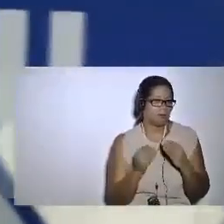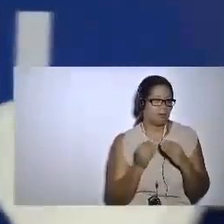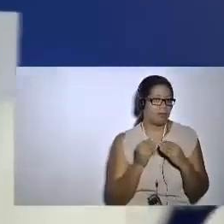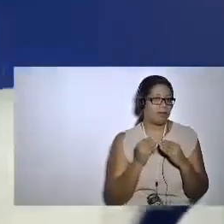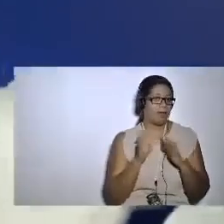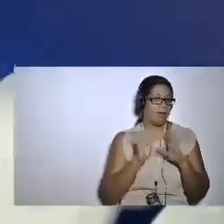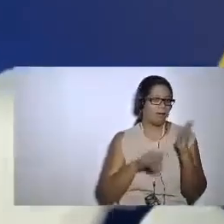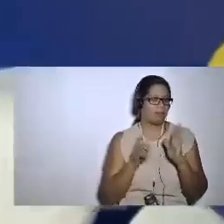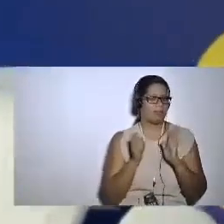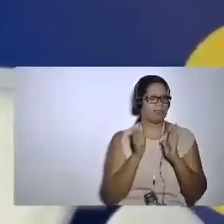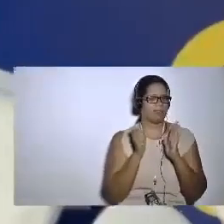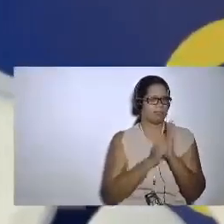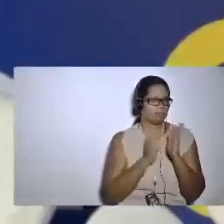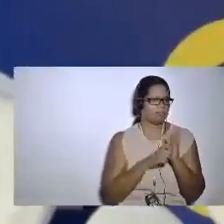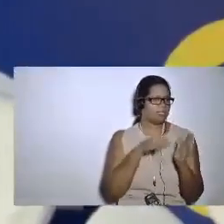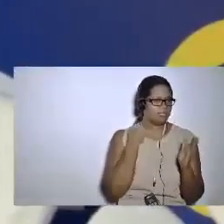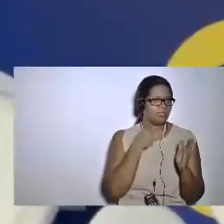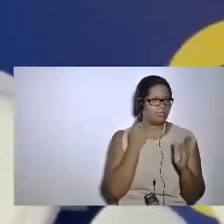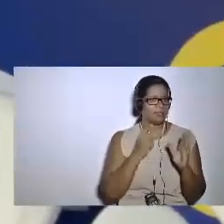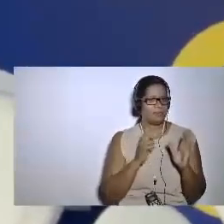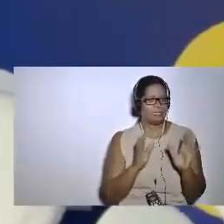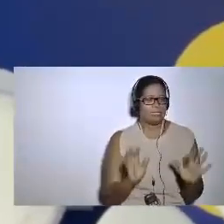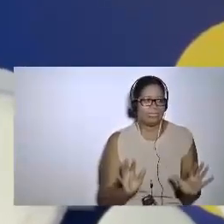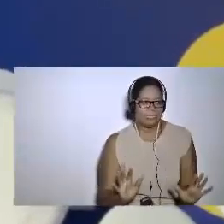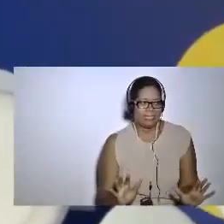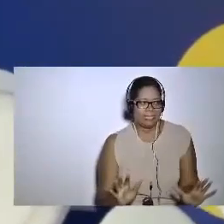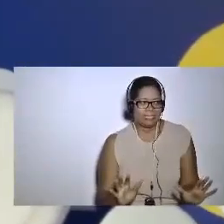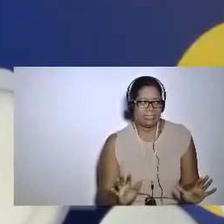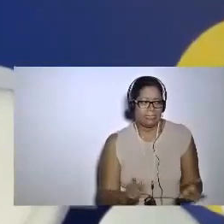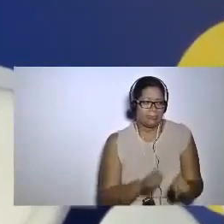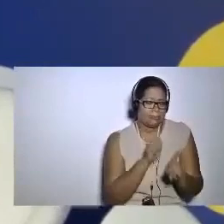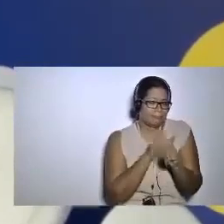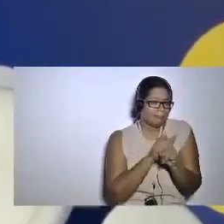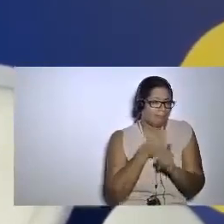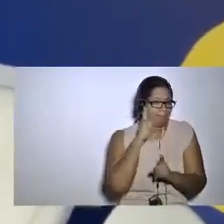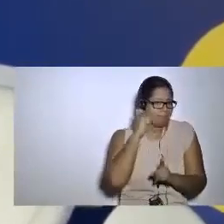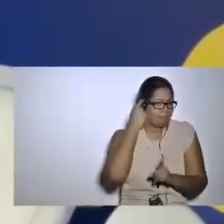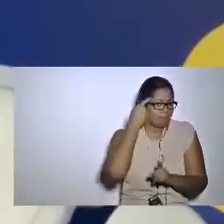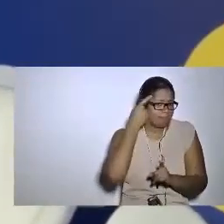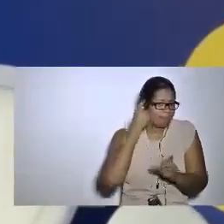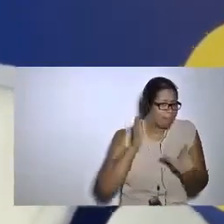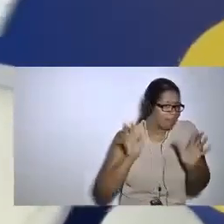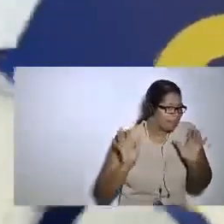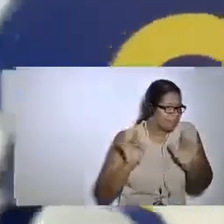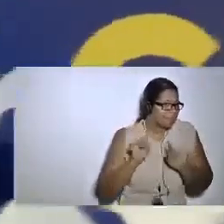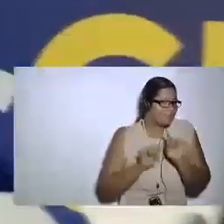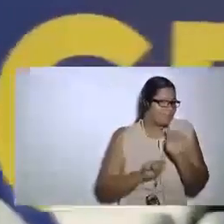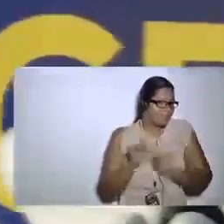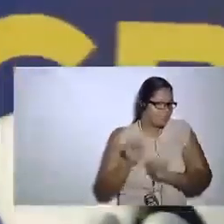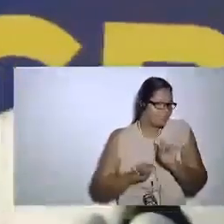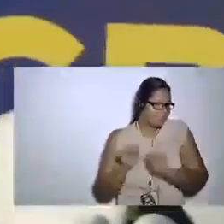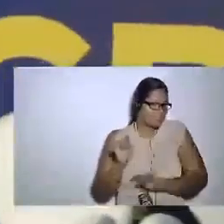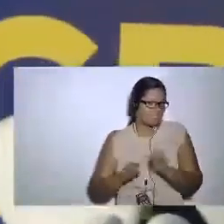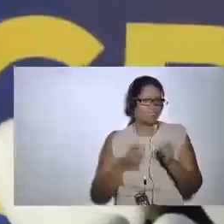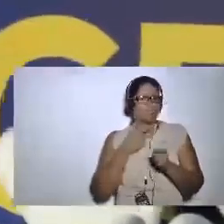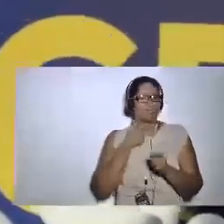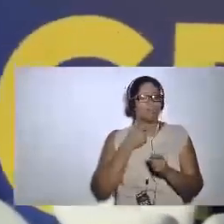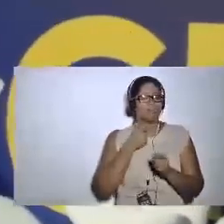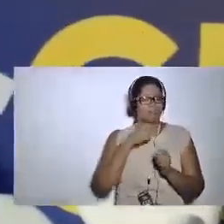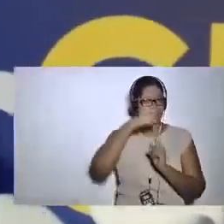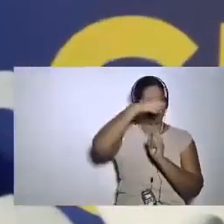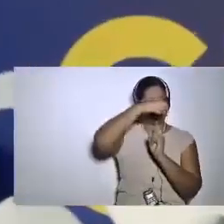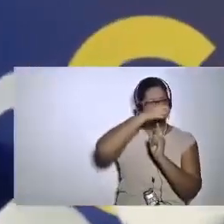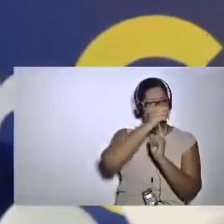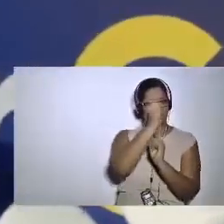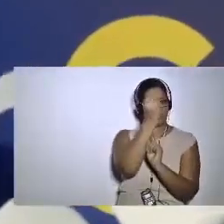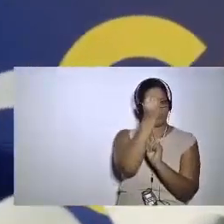con frecuencia. Bueno, no quiero hablar del presidente Trump mucho, pero a los billonarios les gusta